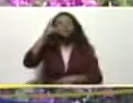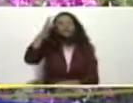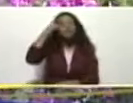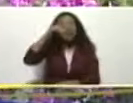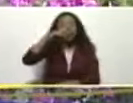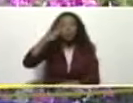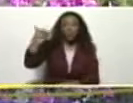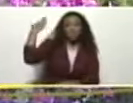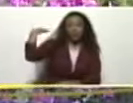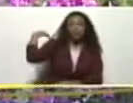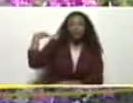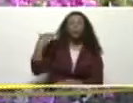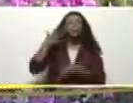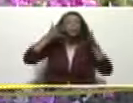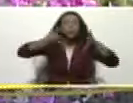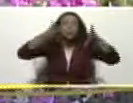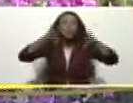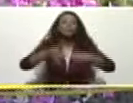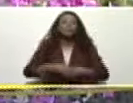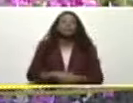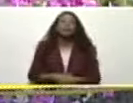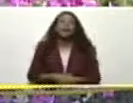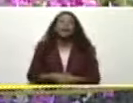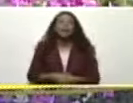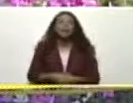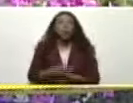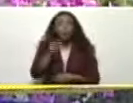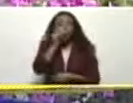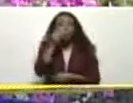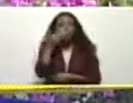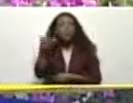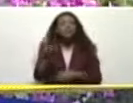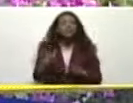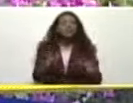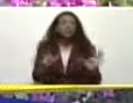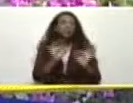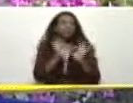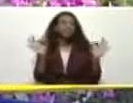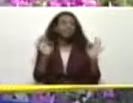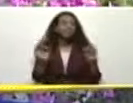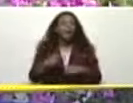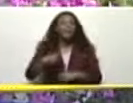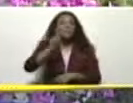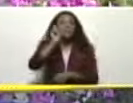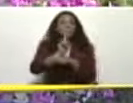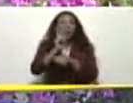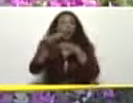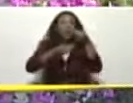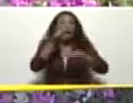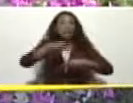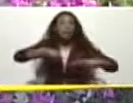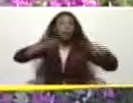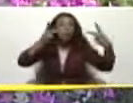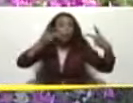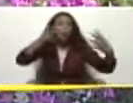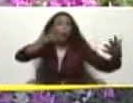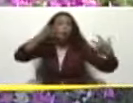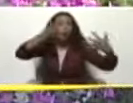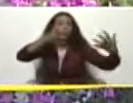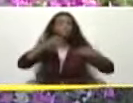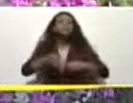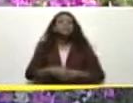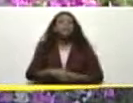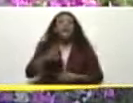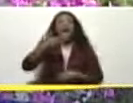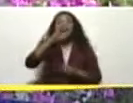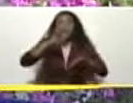el podcast, le recomiendo ver el podcast con Rigo Rusarín, extraordinario, es el primero que hacemos. Él